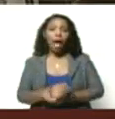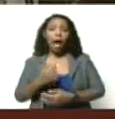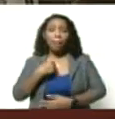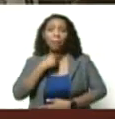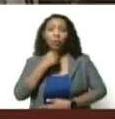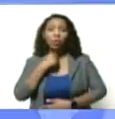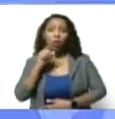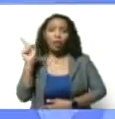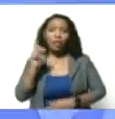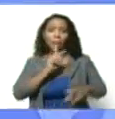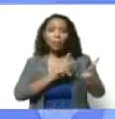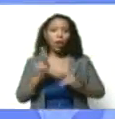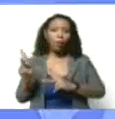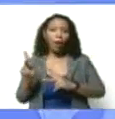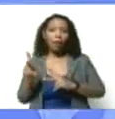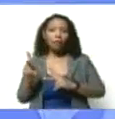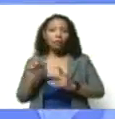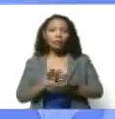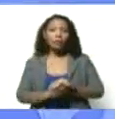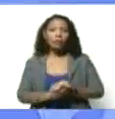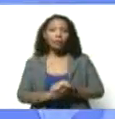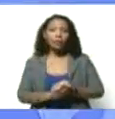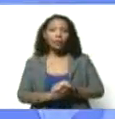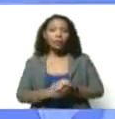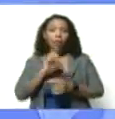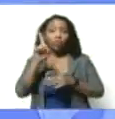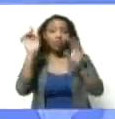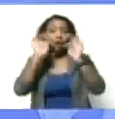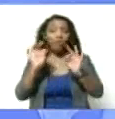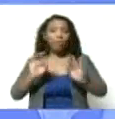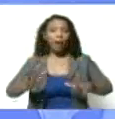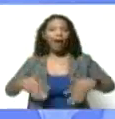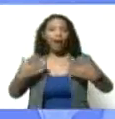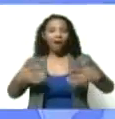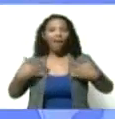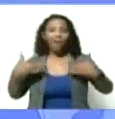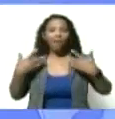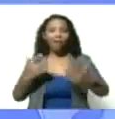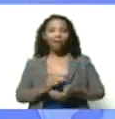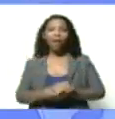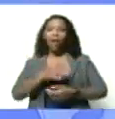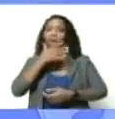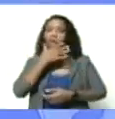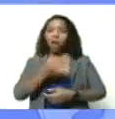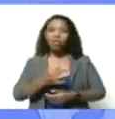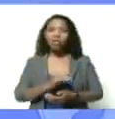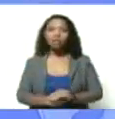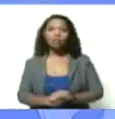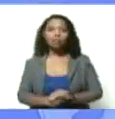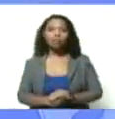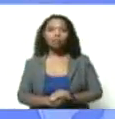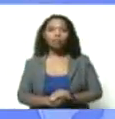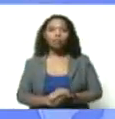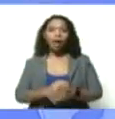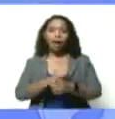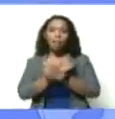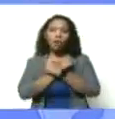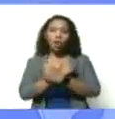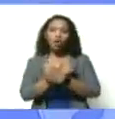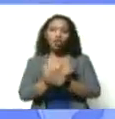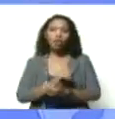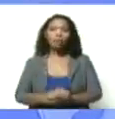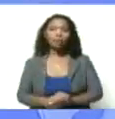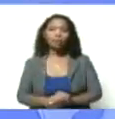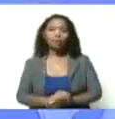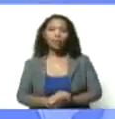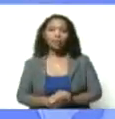ese programa, el kiosco verás. Desde una manera alegre, sencilla, amorosa,